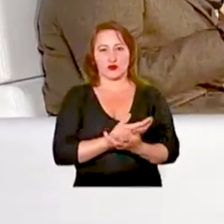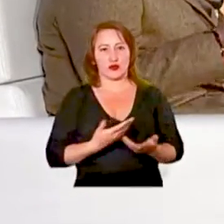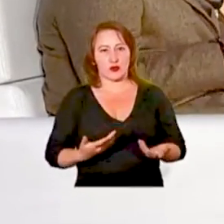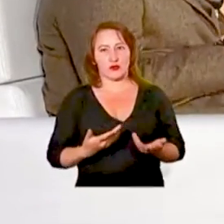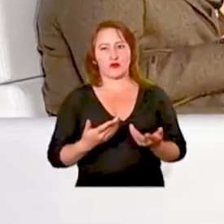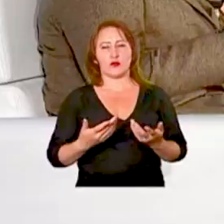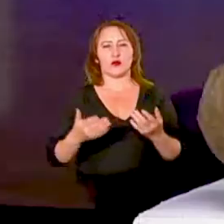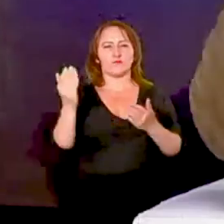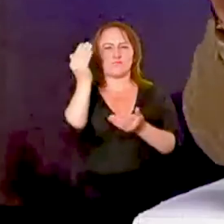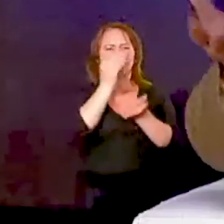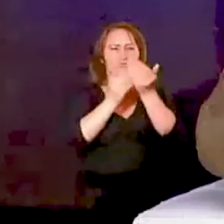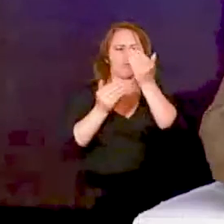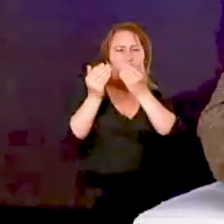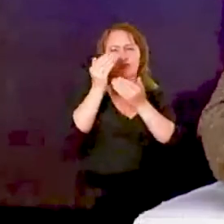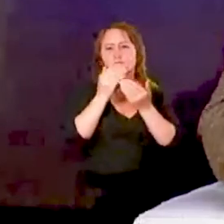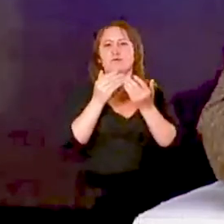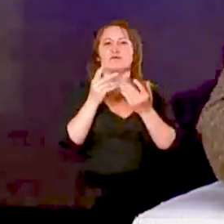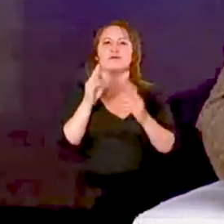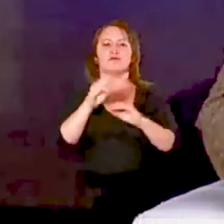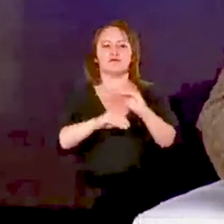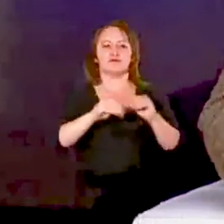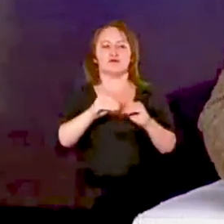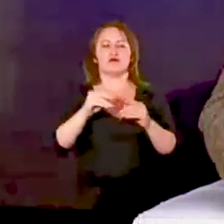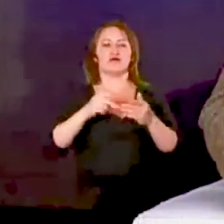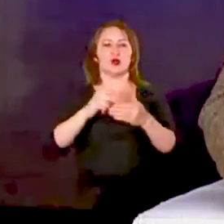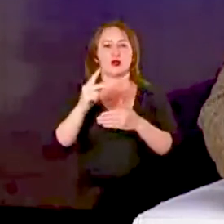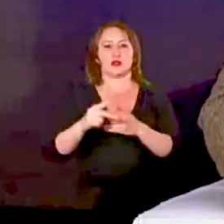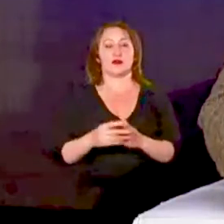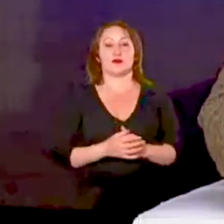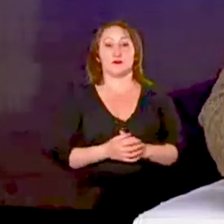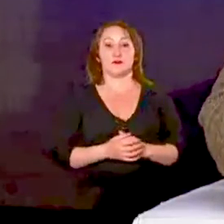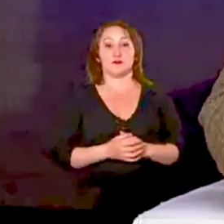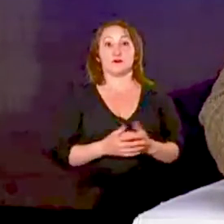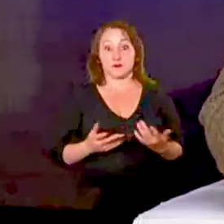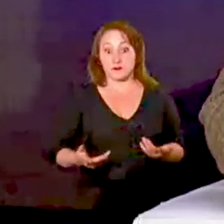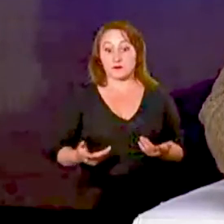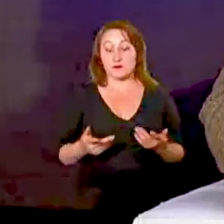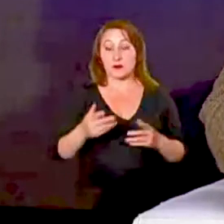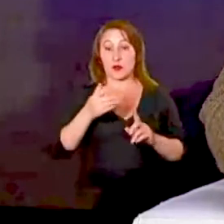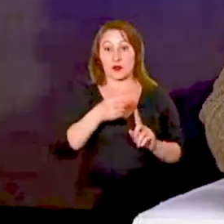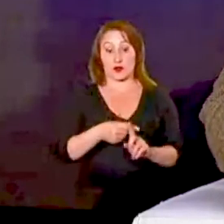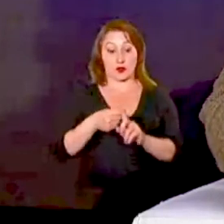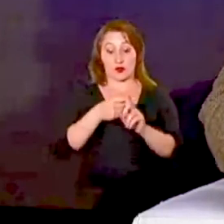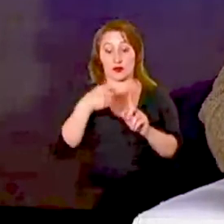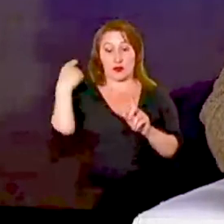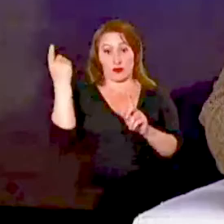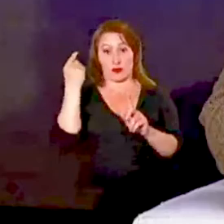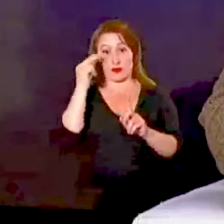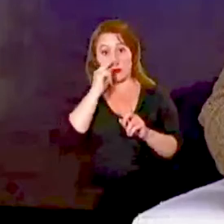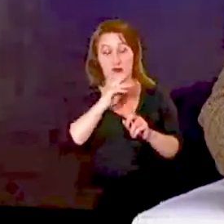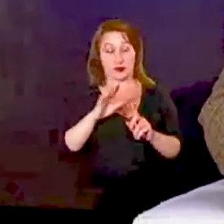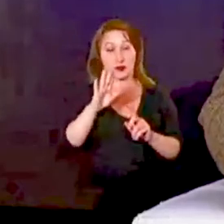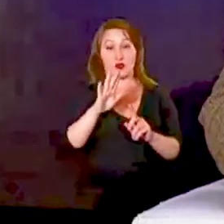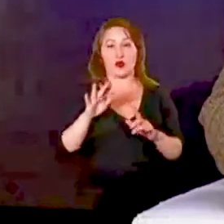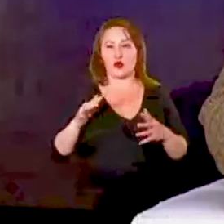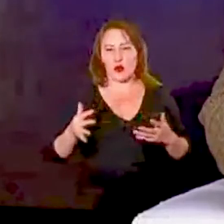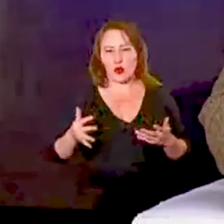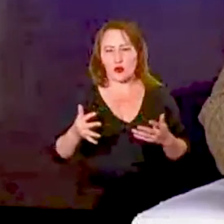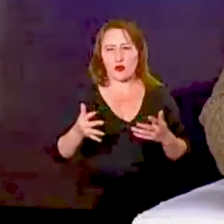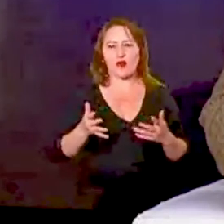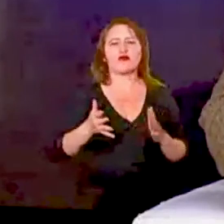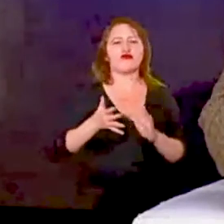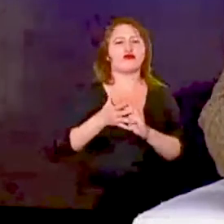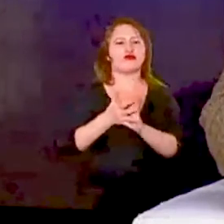por ejemplo, análisis, elaboración de proyectos. Es decir, la Procuraduría General de la Nación cuenta con un